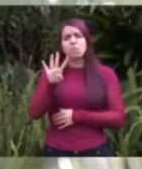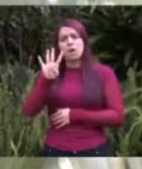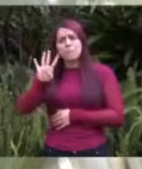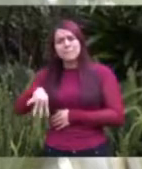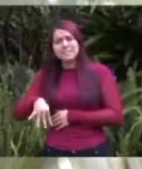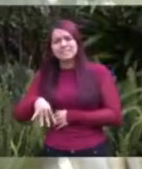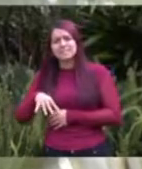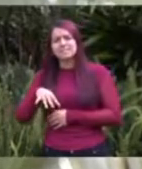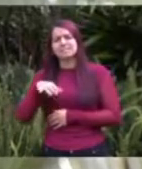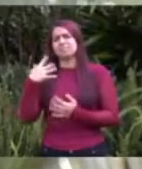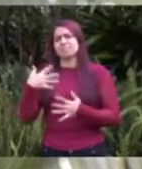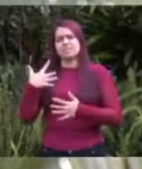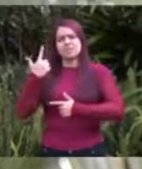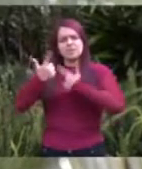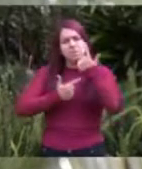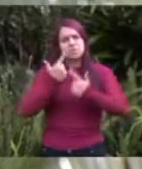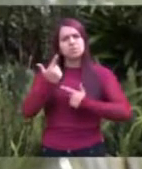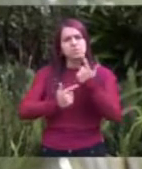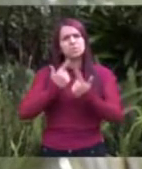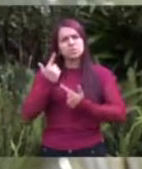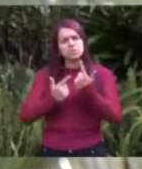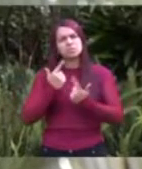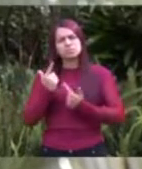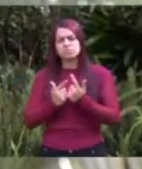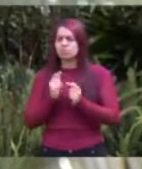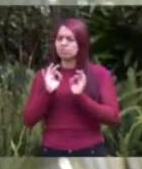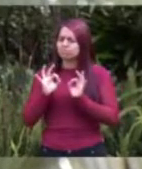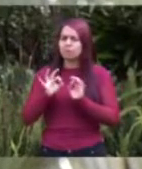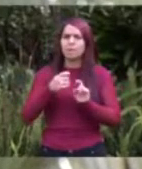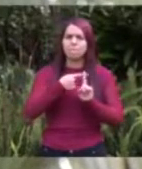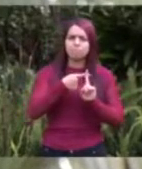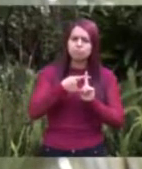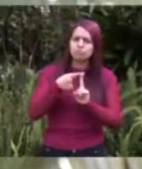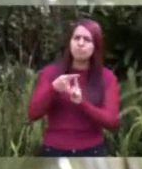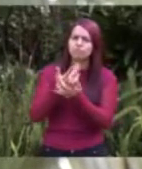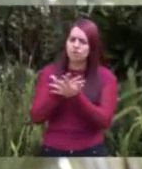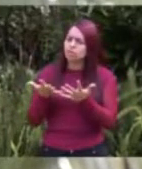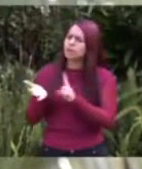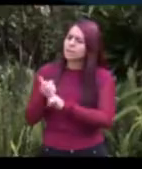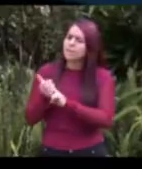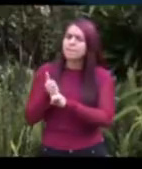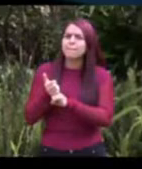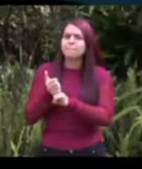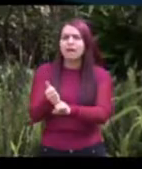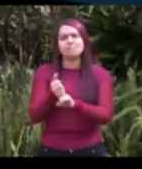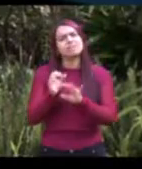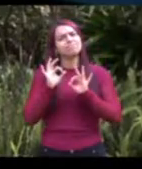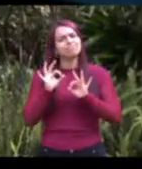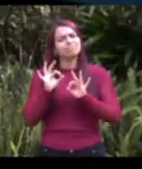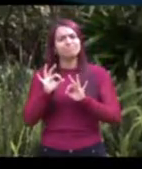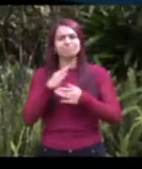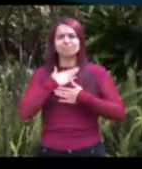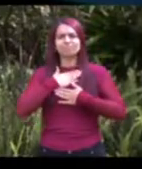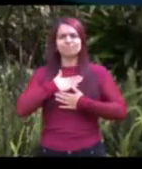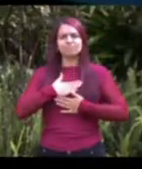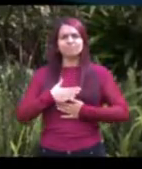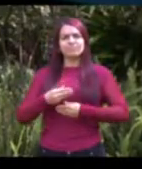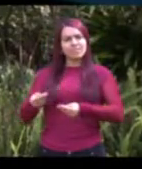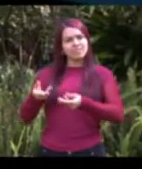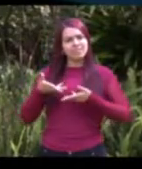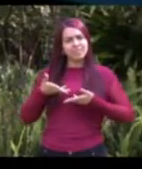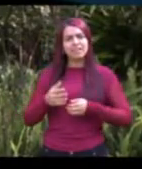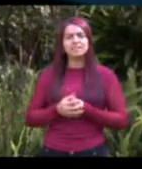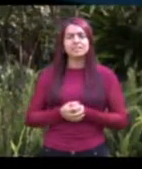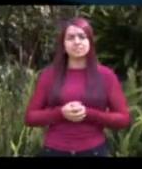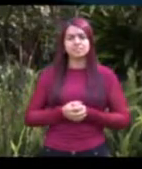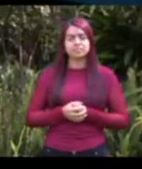desafíos, de señales positivas, de victorias esperanzadoras. Y quiero destacar